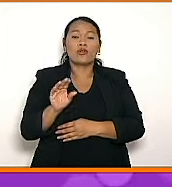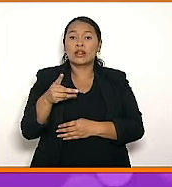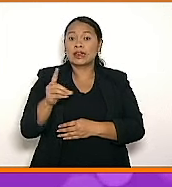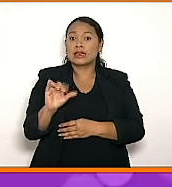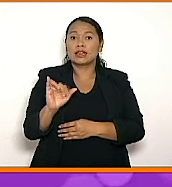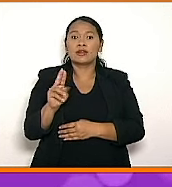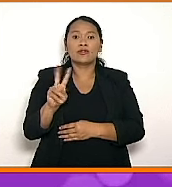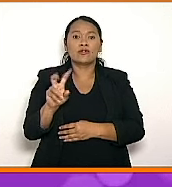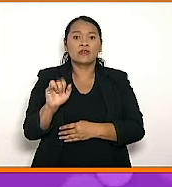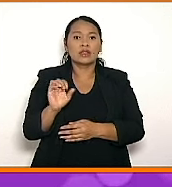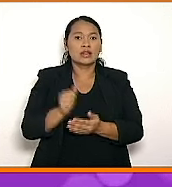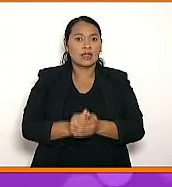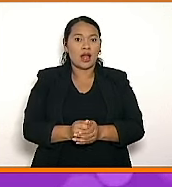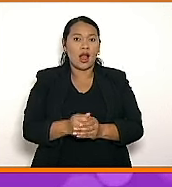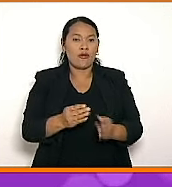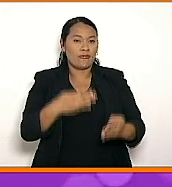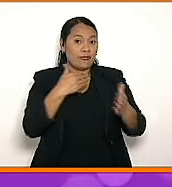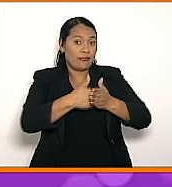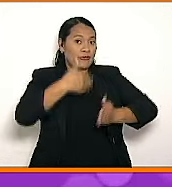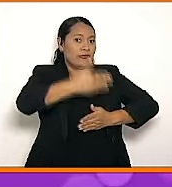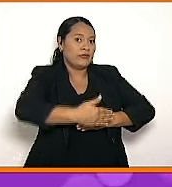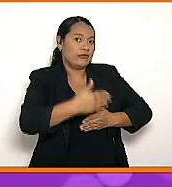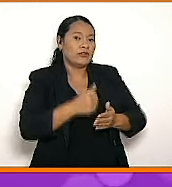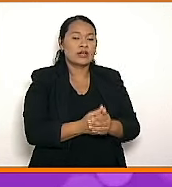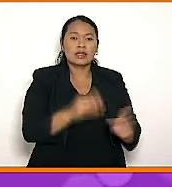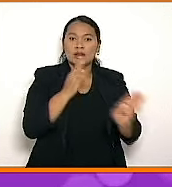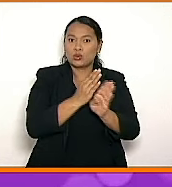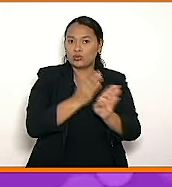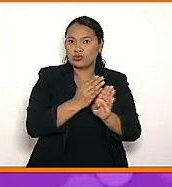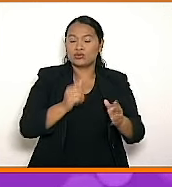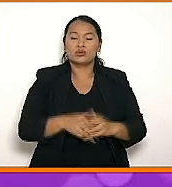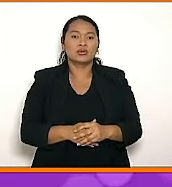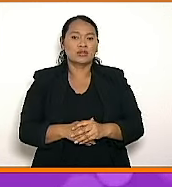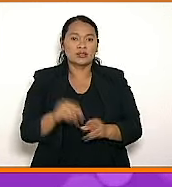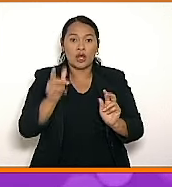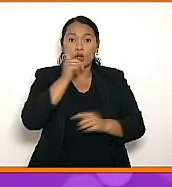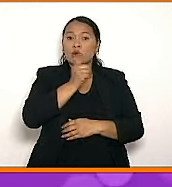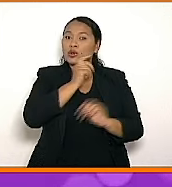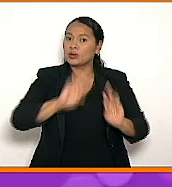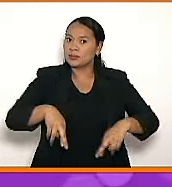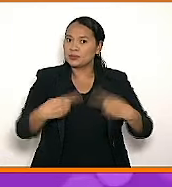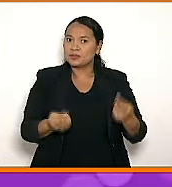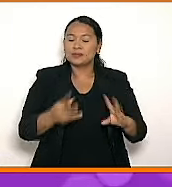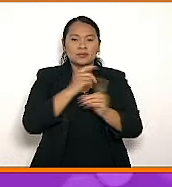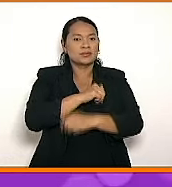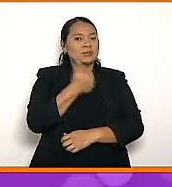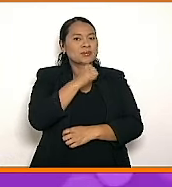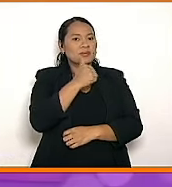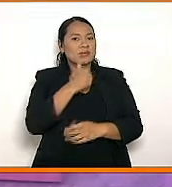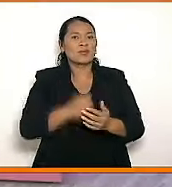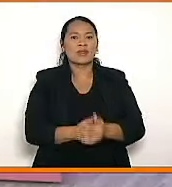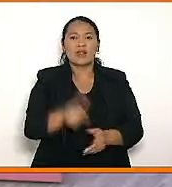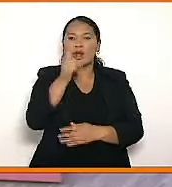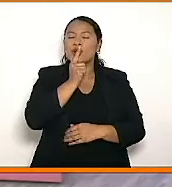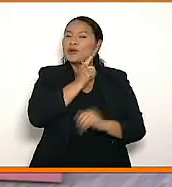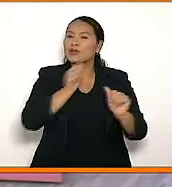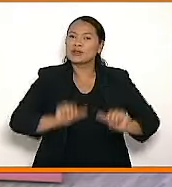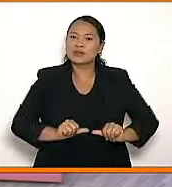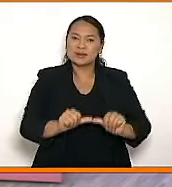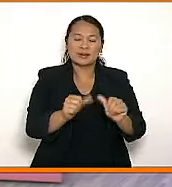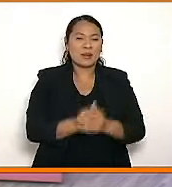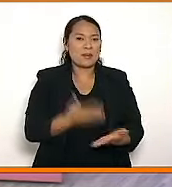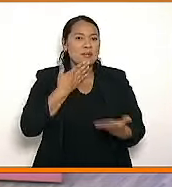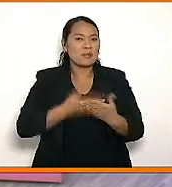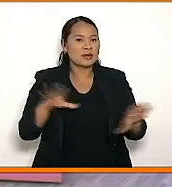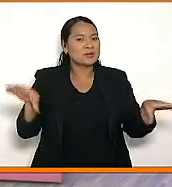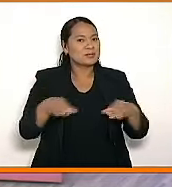buses. Lleva tu balde para que Loto pueda regalarte agua y siempre el programa Loto Cambiando Vidas siendo presente a estas grandes